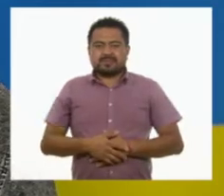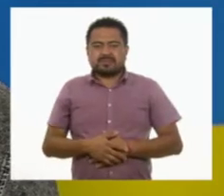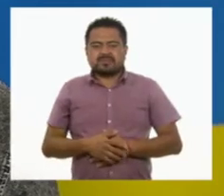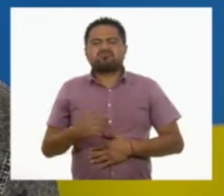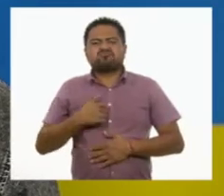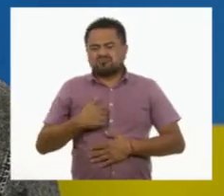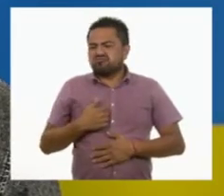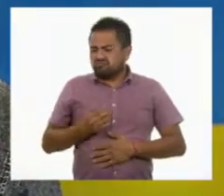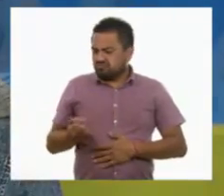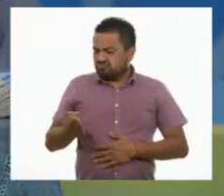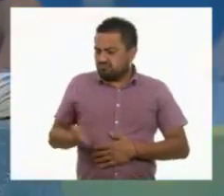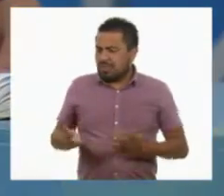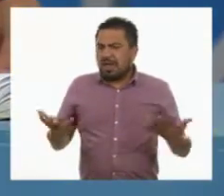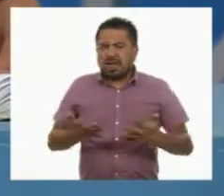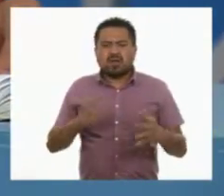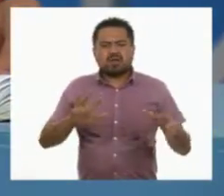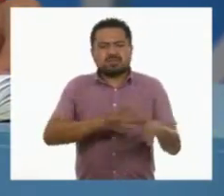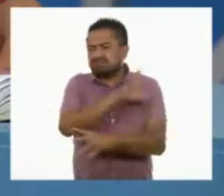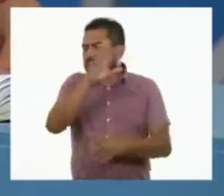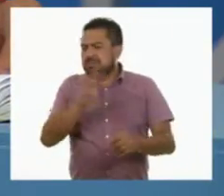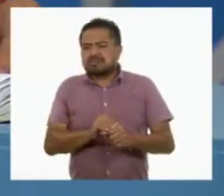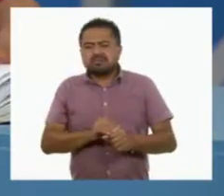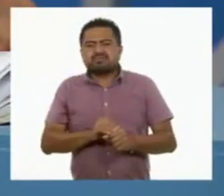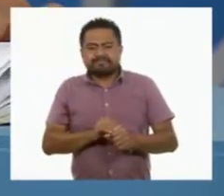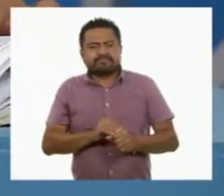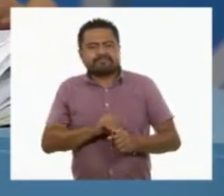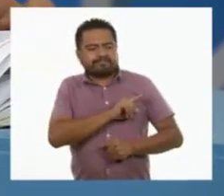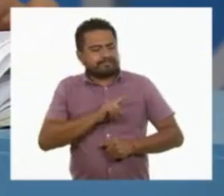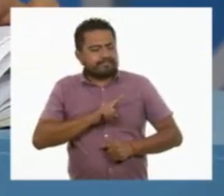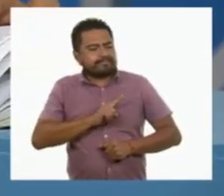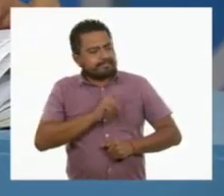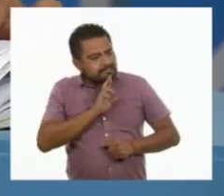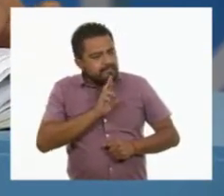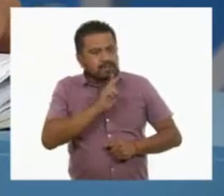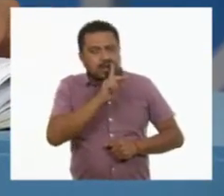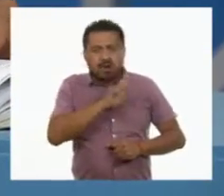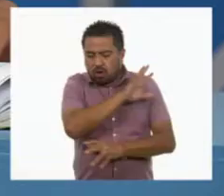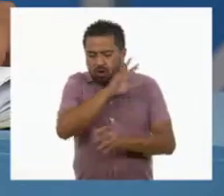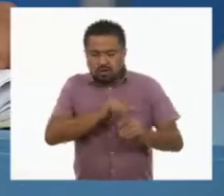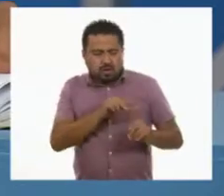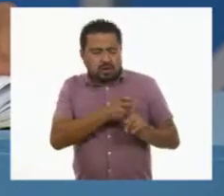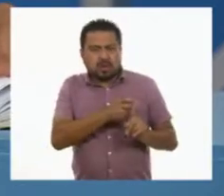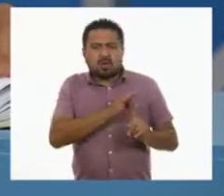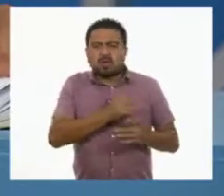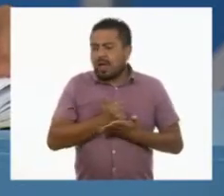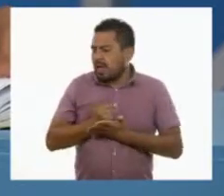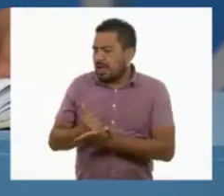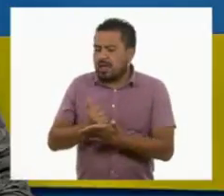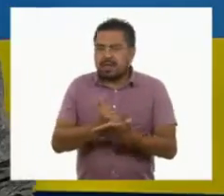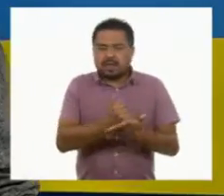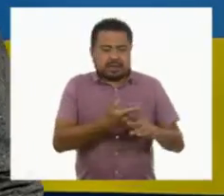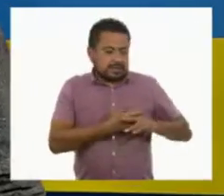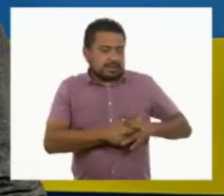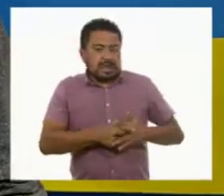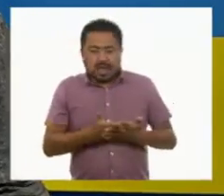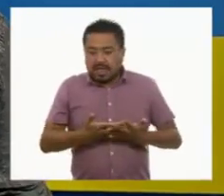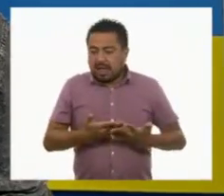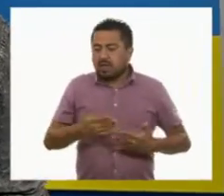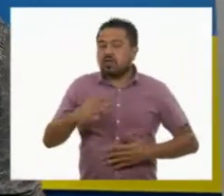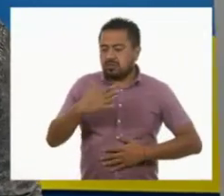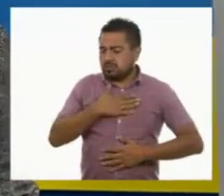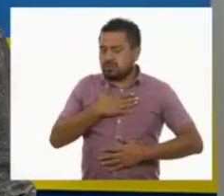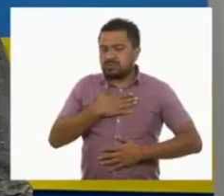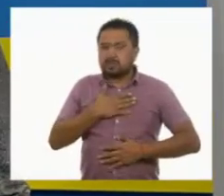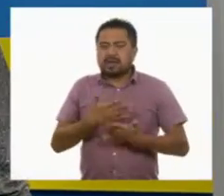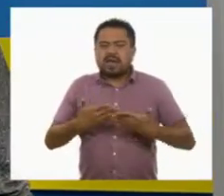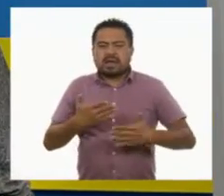Lo haré. Todos merecemos lo mejor. Creo que con todo esto puedo ayudar a los demás. Iniciaré mi travesía ahora. Haré